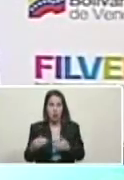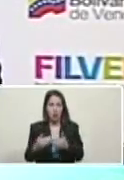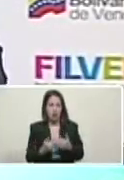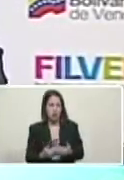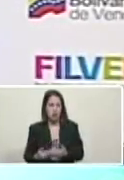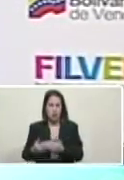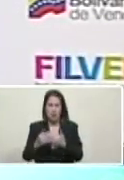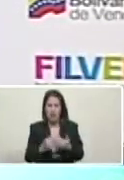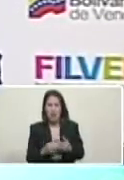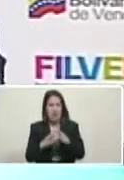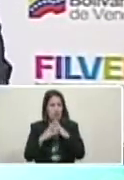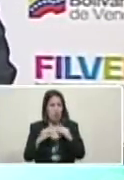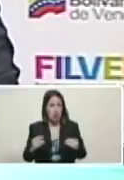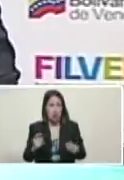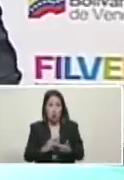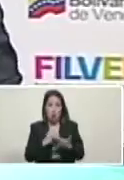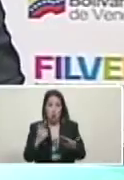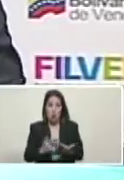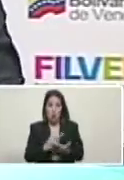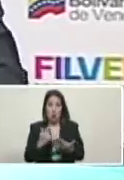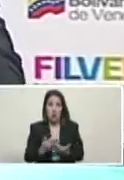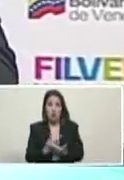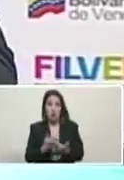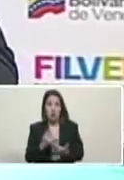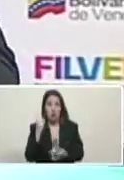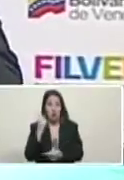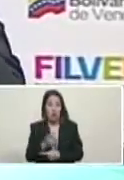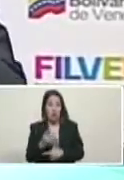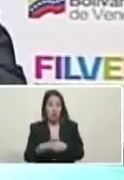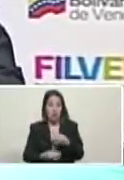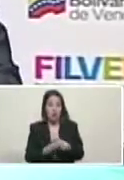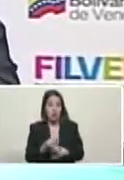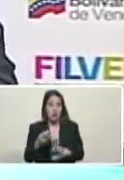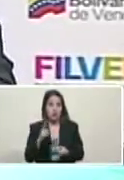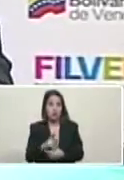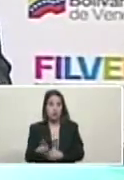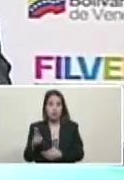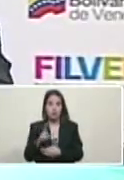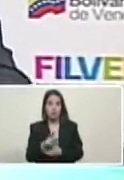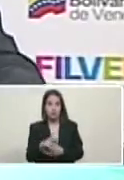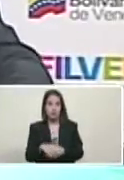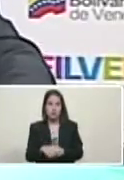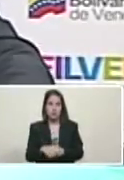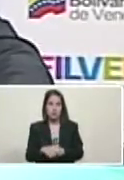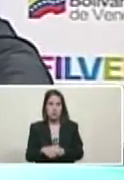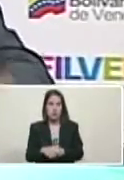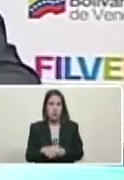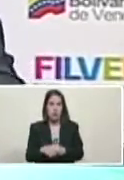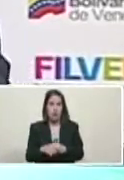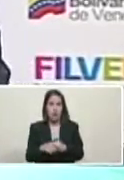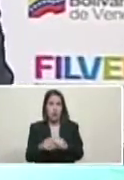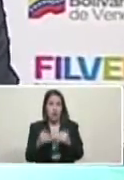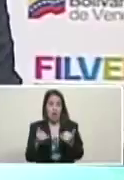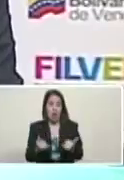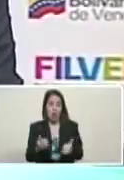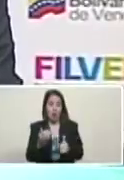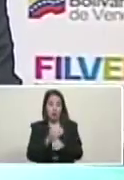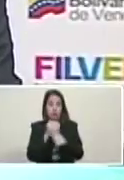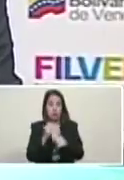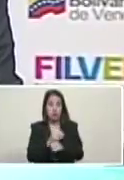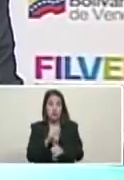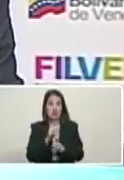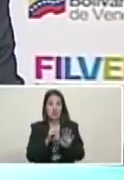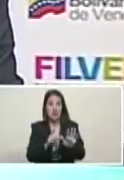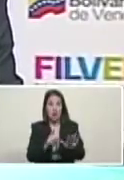todos los libros de todas las materias que le toca cursar. Es muy posible que lleguemos a ese récord de 6 horas 24